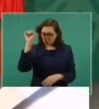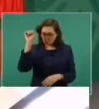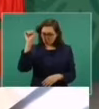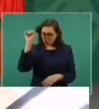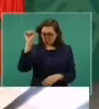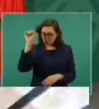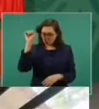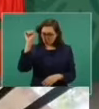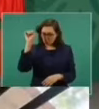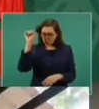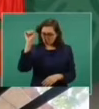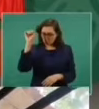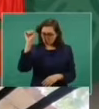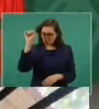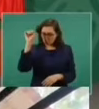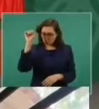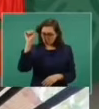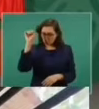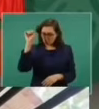¿sí?